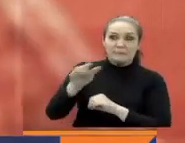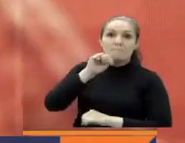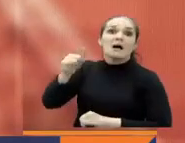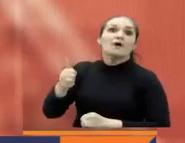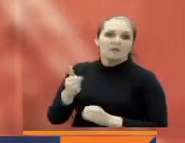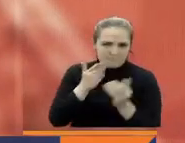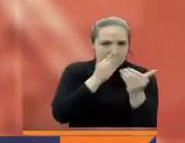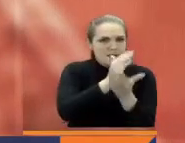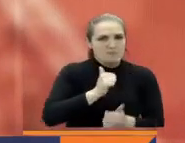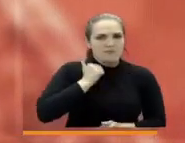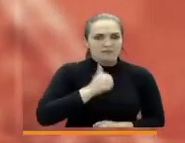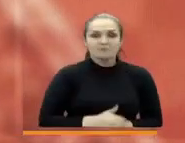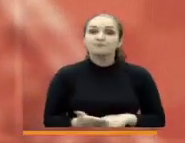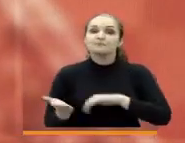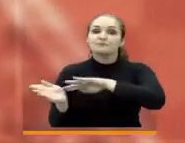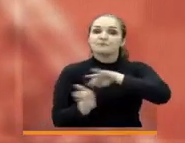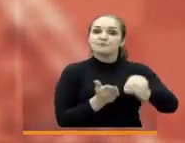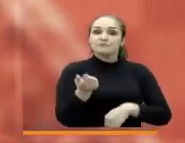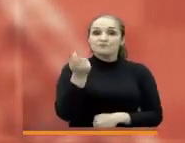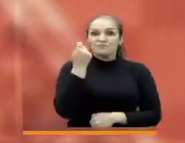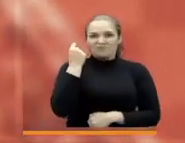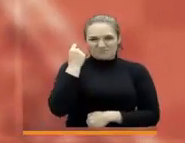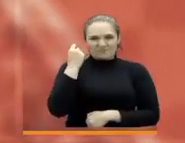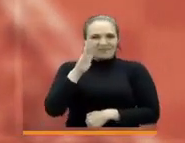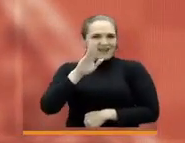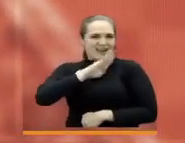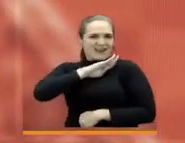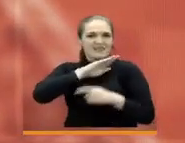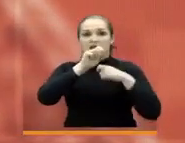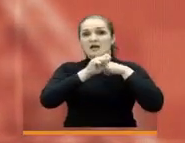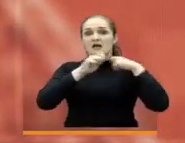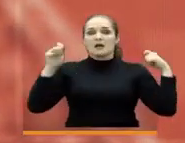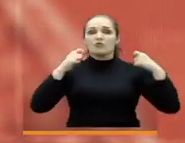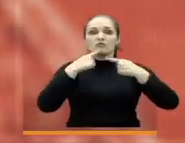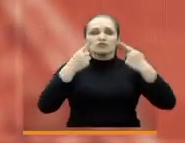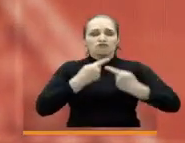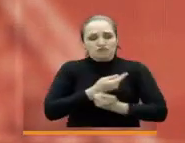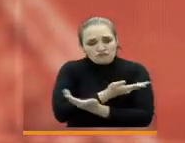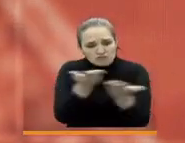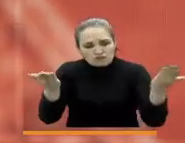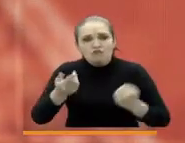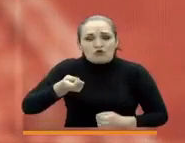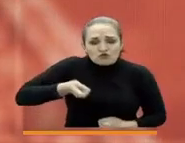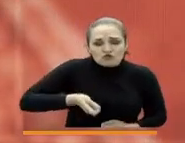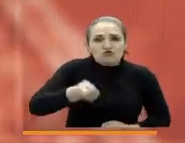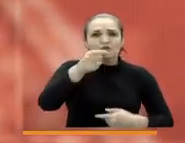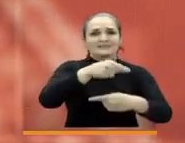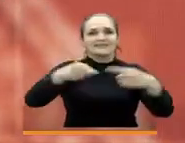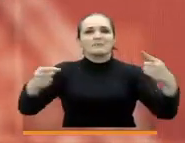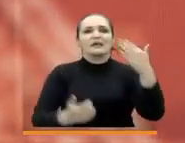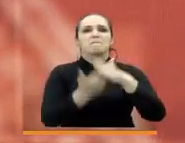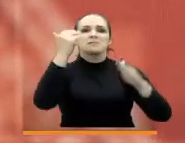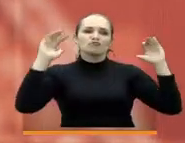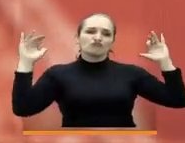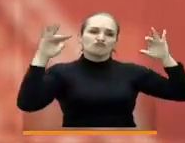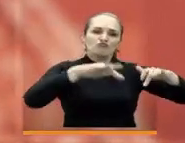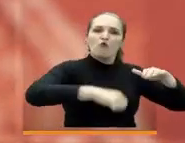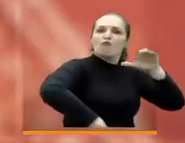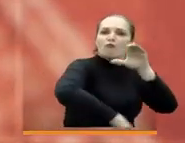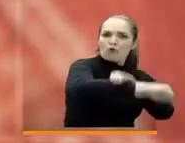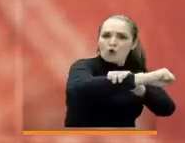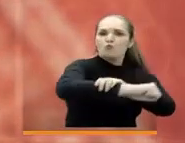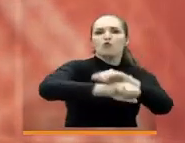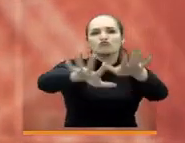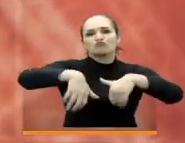pocos minutos, la alcaldesa de Bogotá, Claudia López, anunció que esta semana iniciarán los pilotos de apertura del fútbol, conciertos y discotecas en la